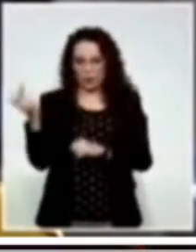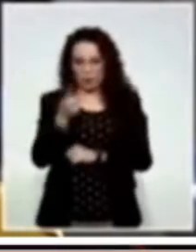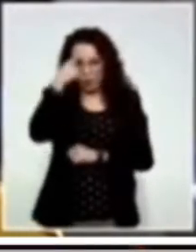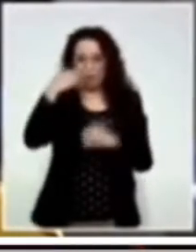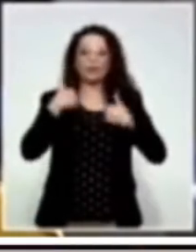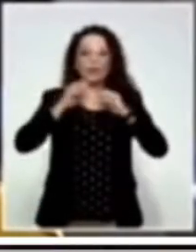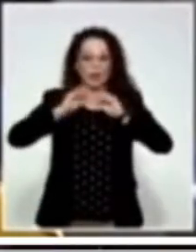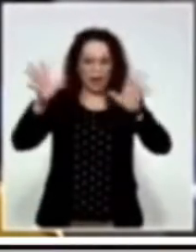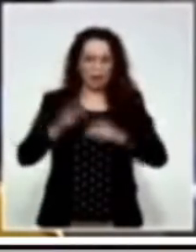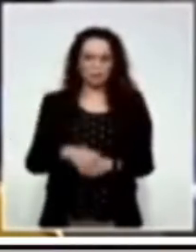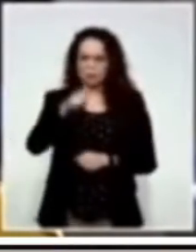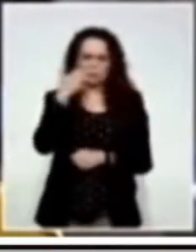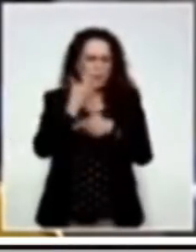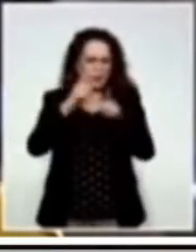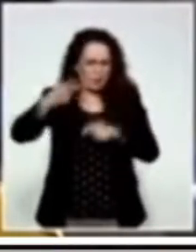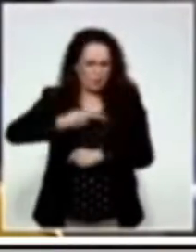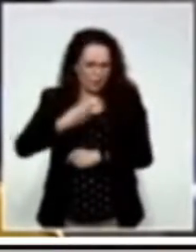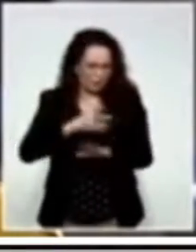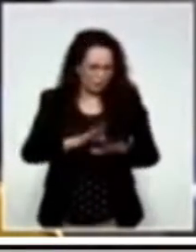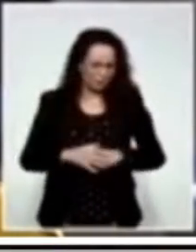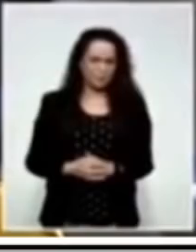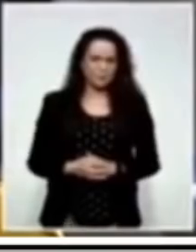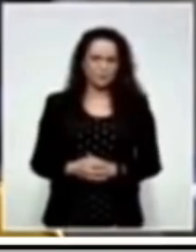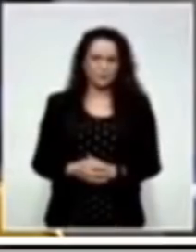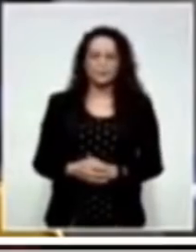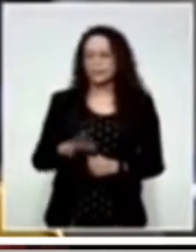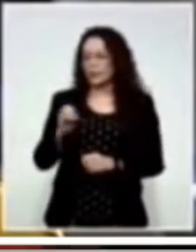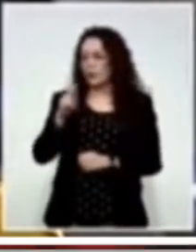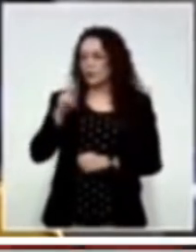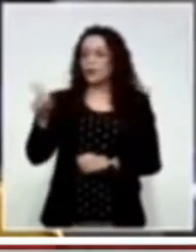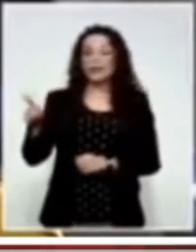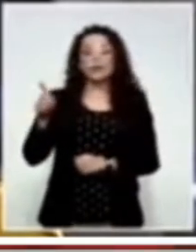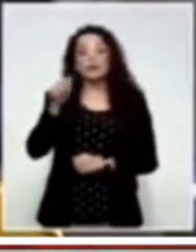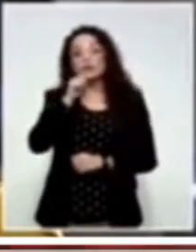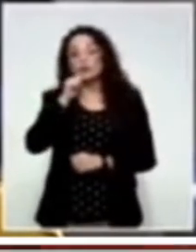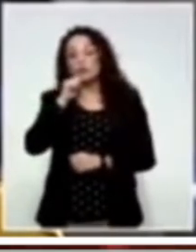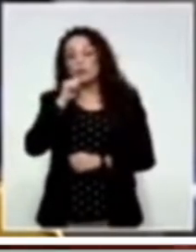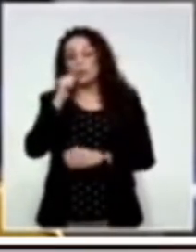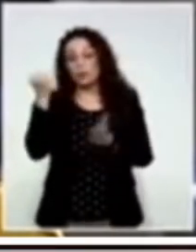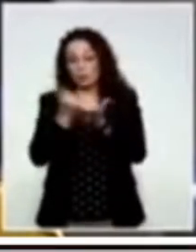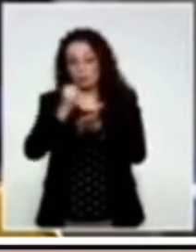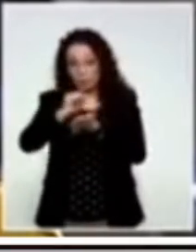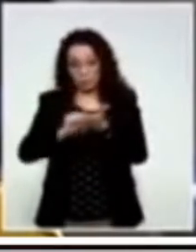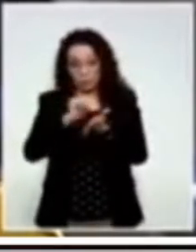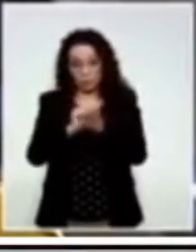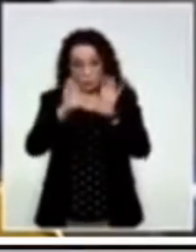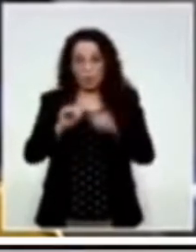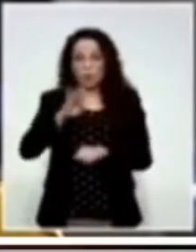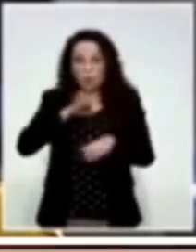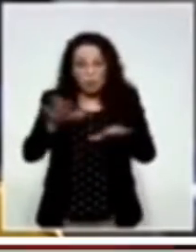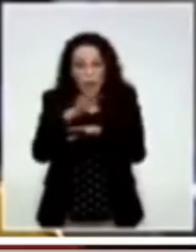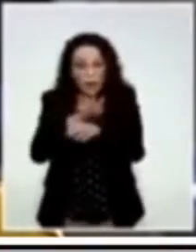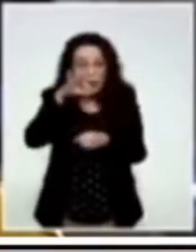las que claro. quieras. Hasta antes de aprobar el acta, ¿hay posibilidad de modificar votos en No, cualquier